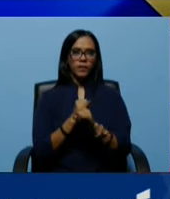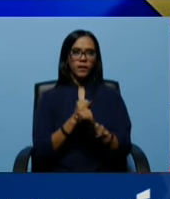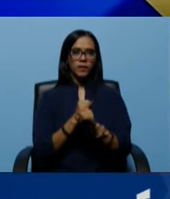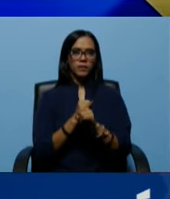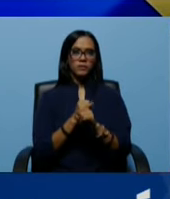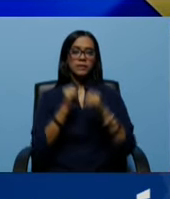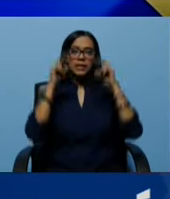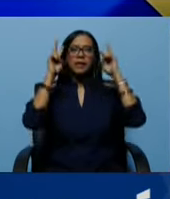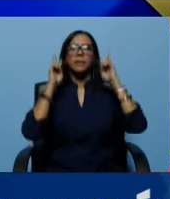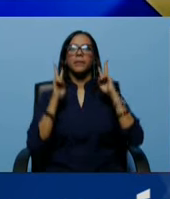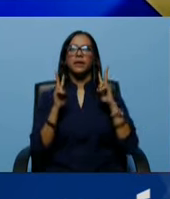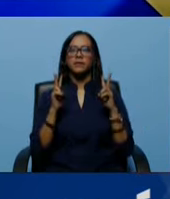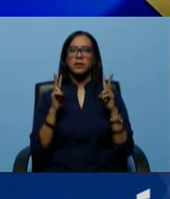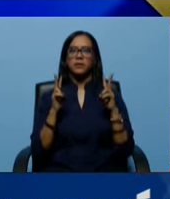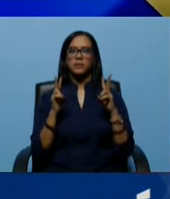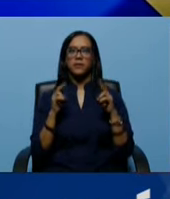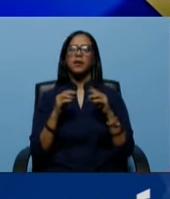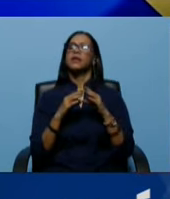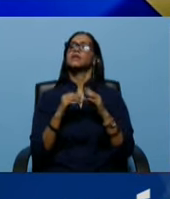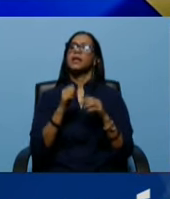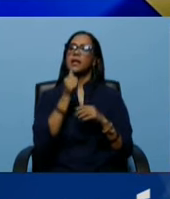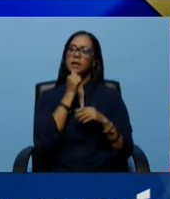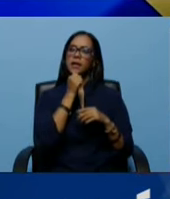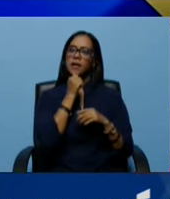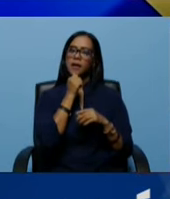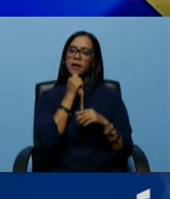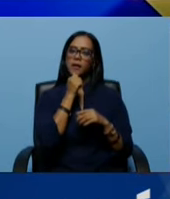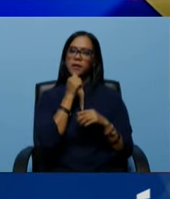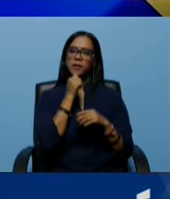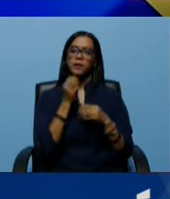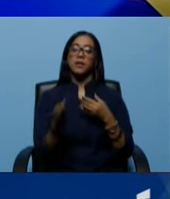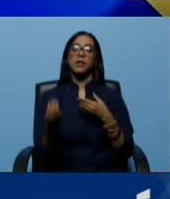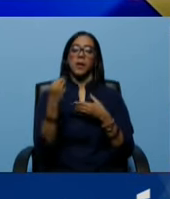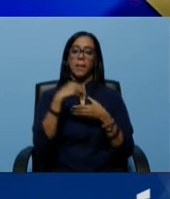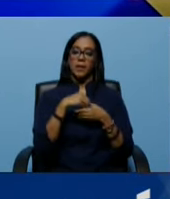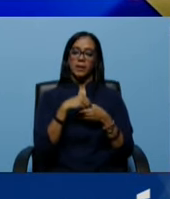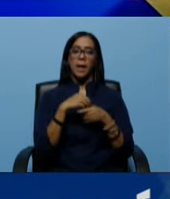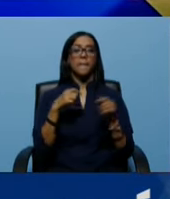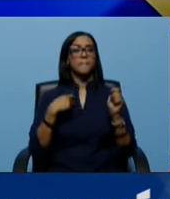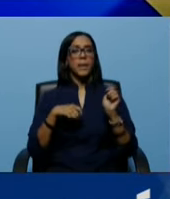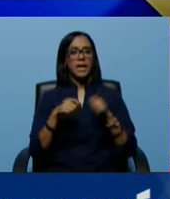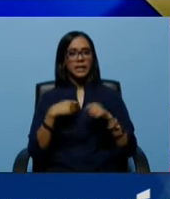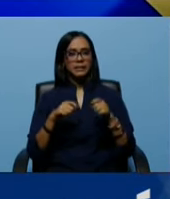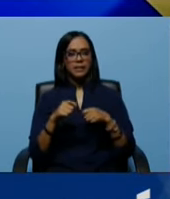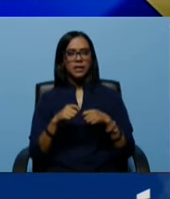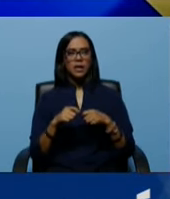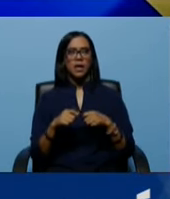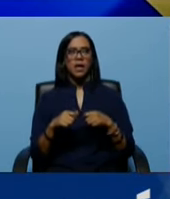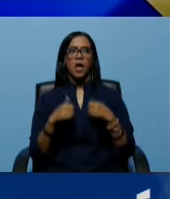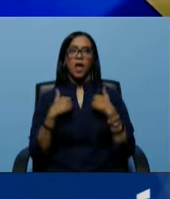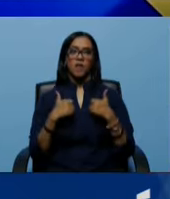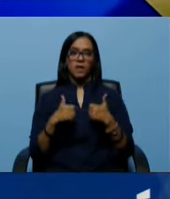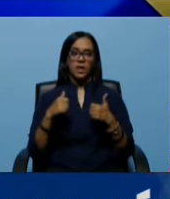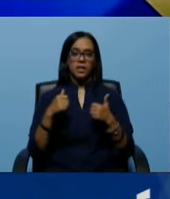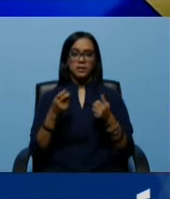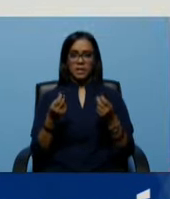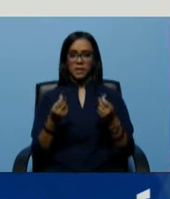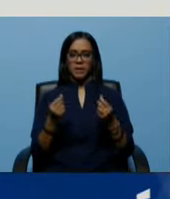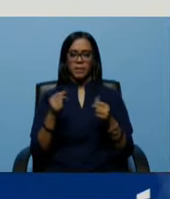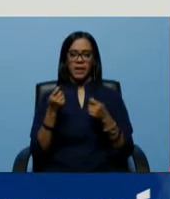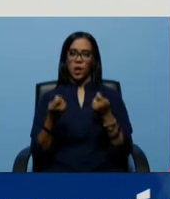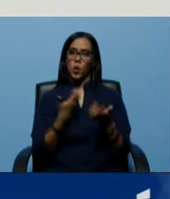la pulcritud de quienes importan mercancías, bienes de capital para la